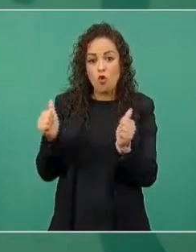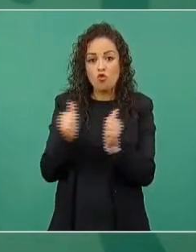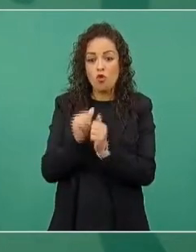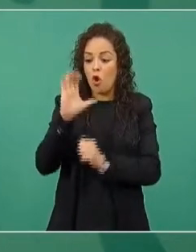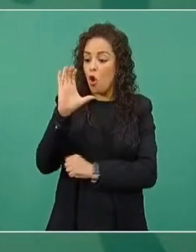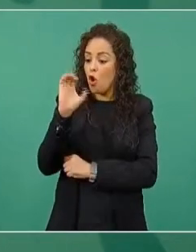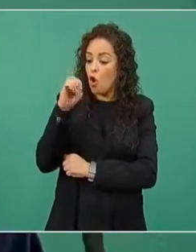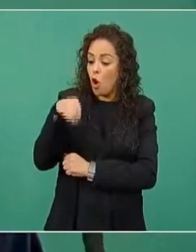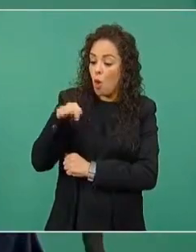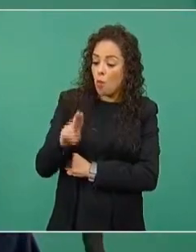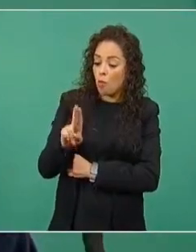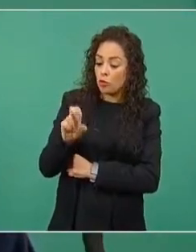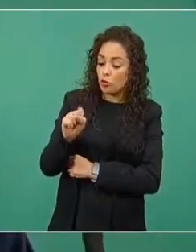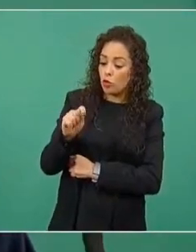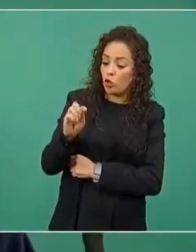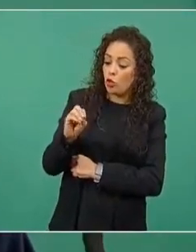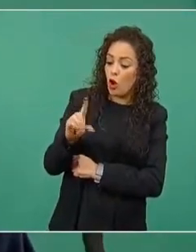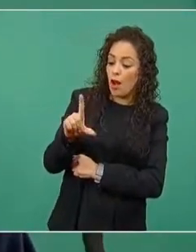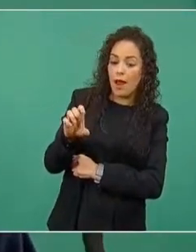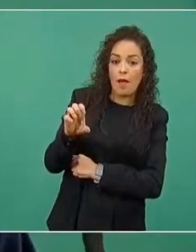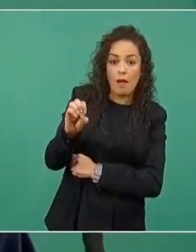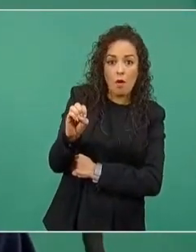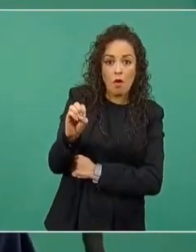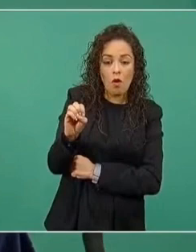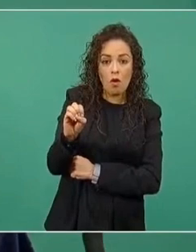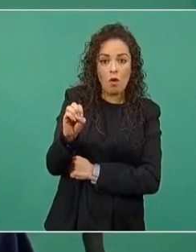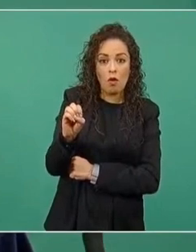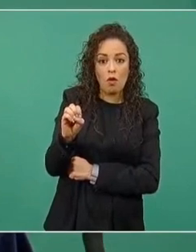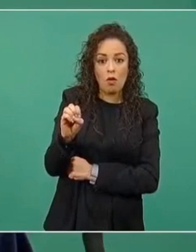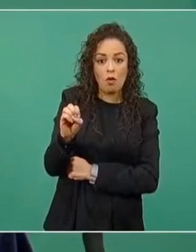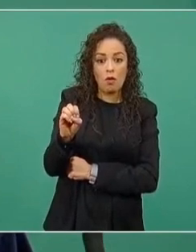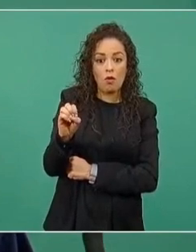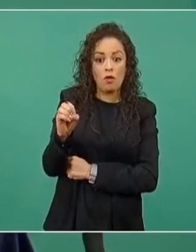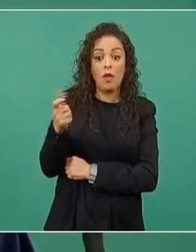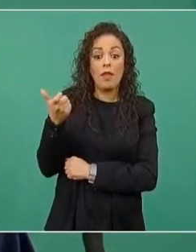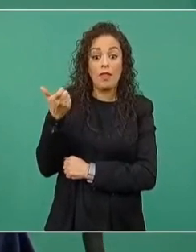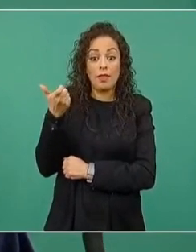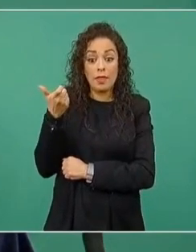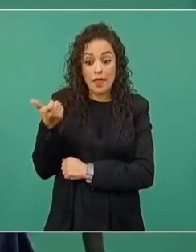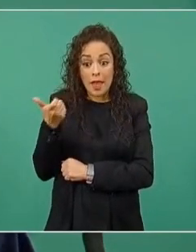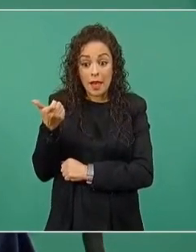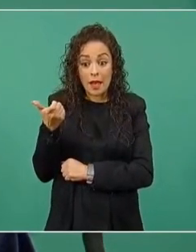da un precio adicional